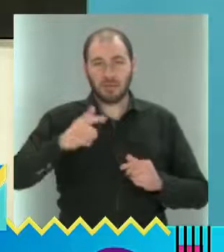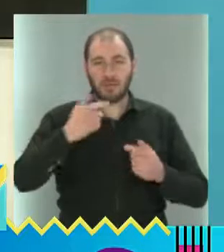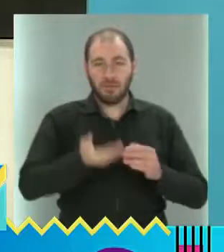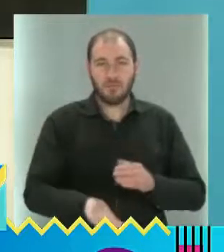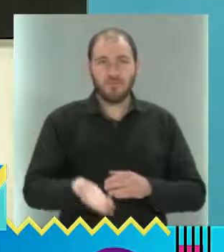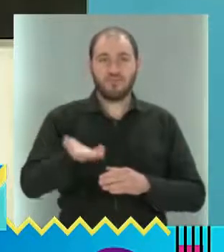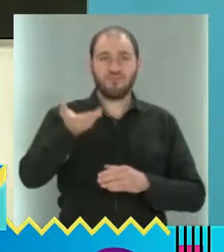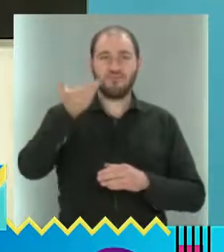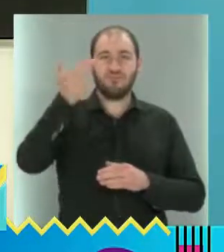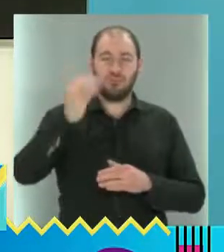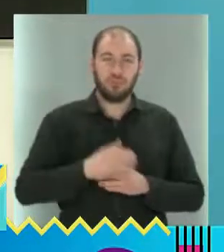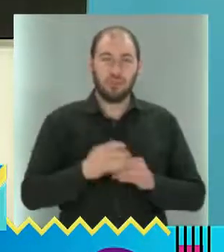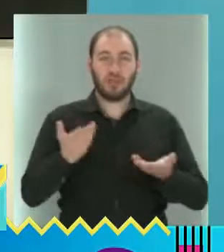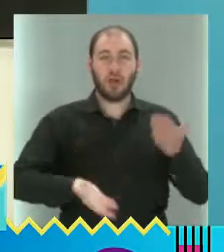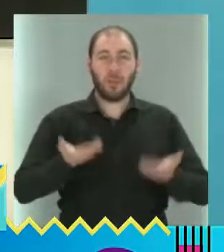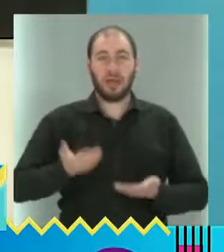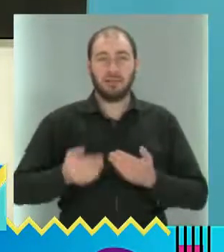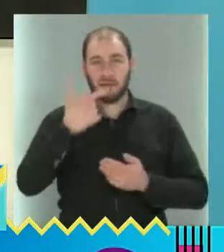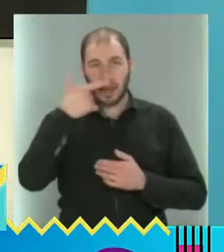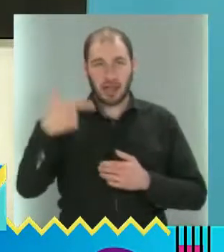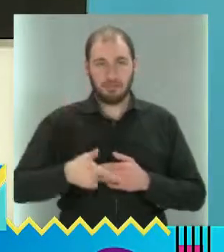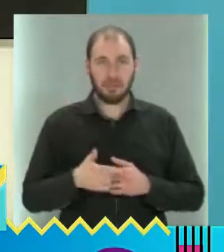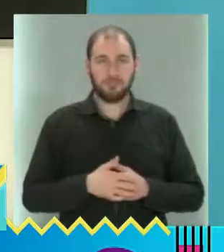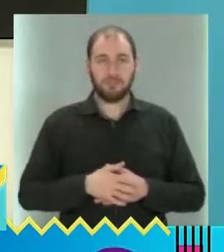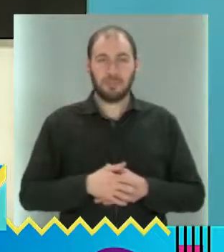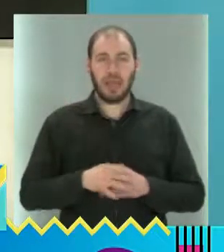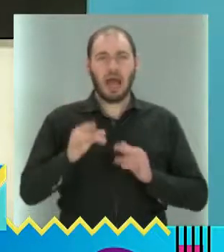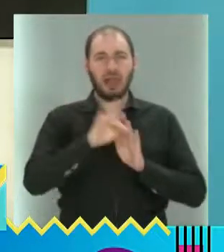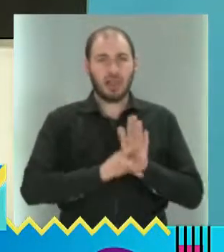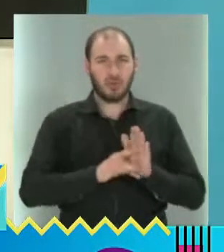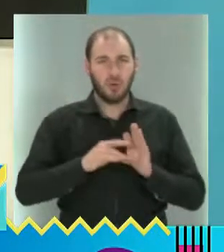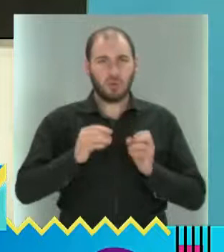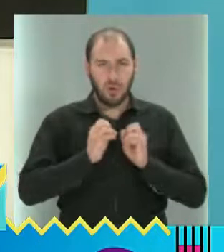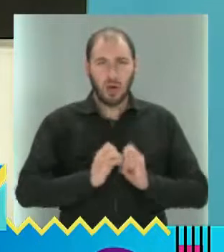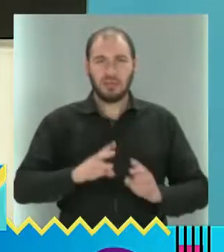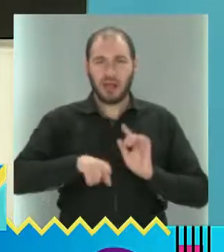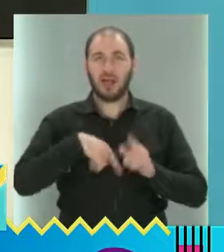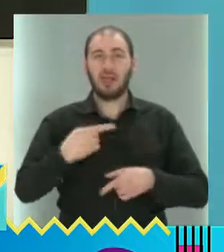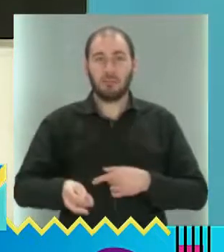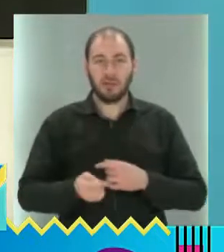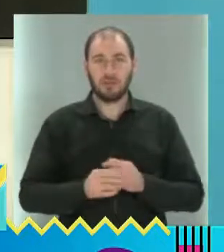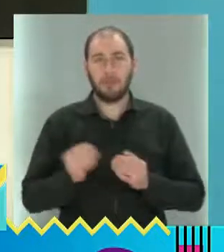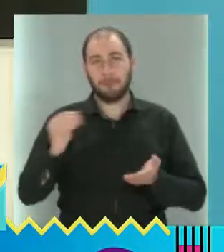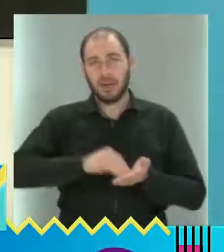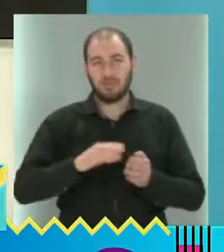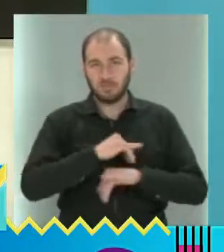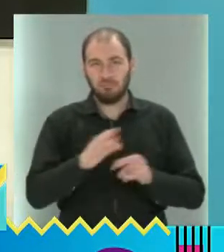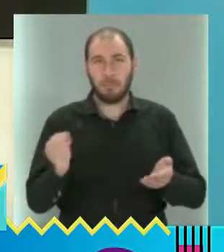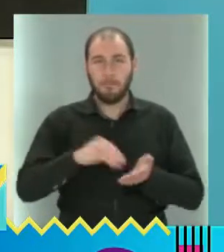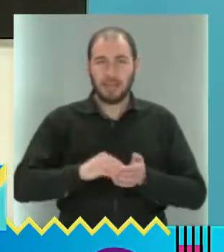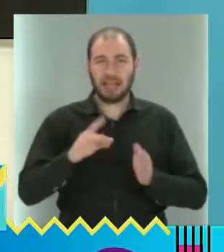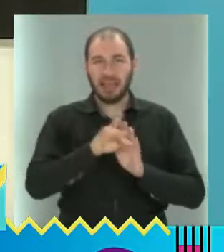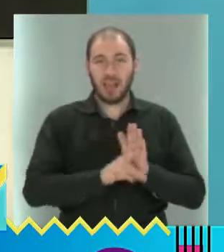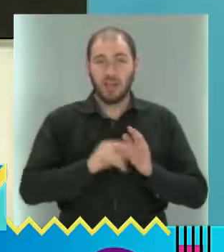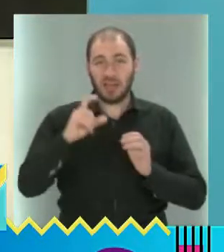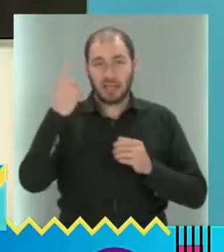alza que se dio con respecto a la nafta. Un dato nada más como para empezar y enseguida, por supuesto, complementamos con la información y los datos